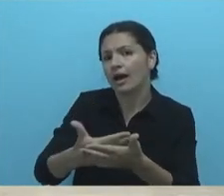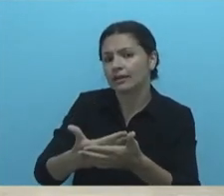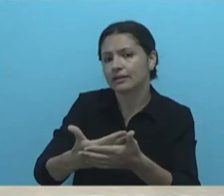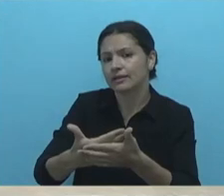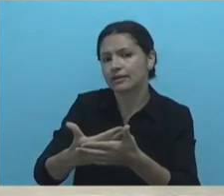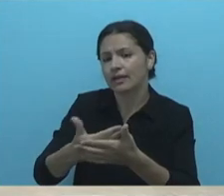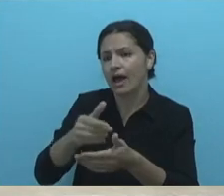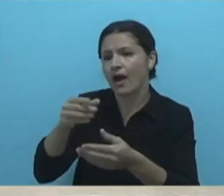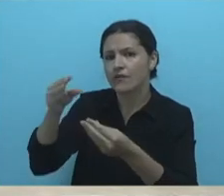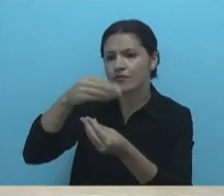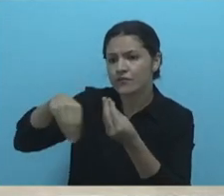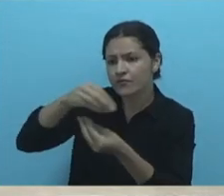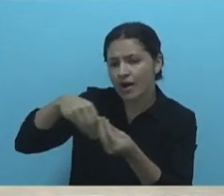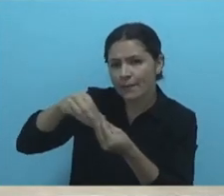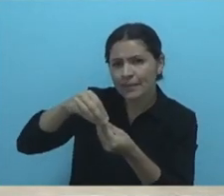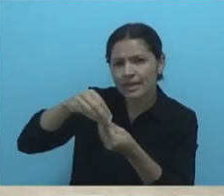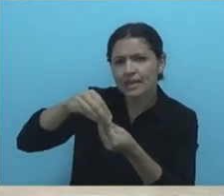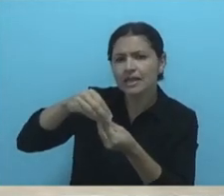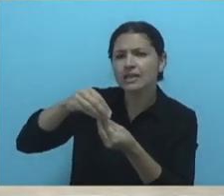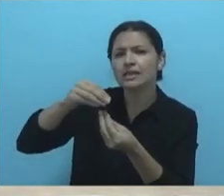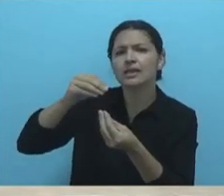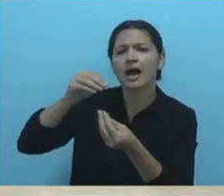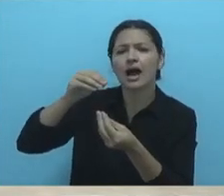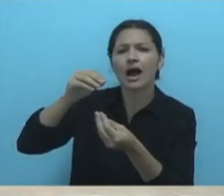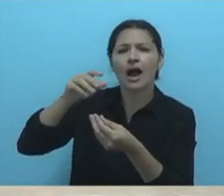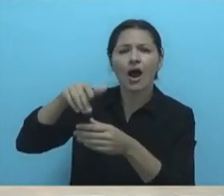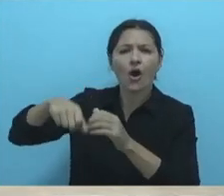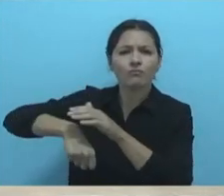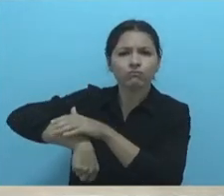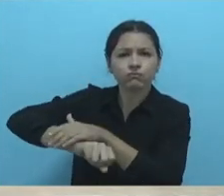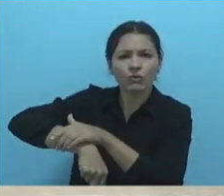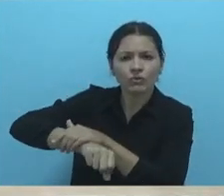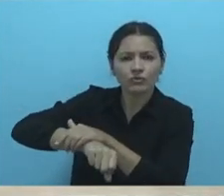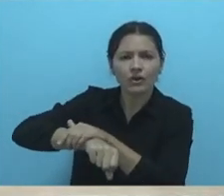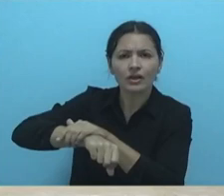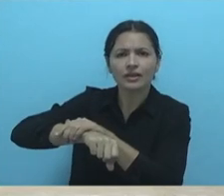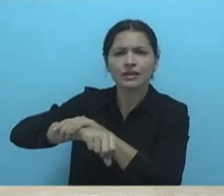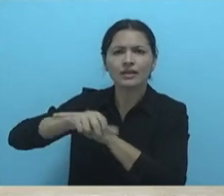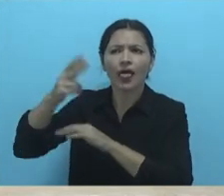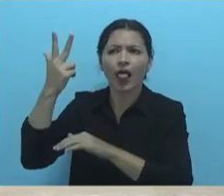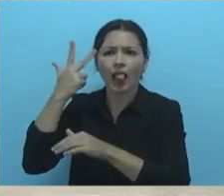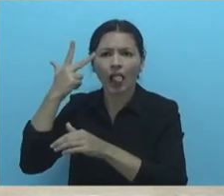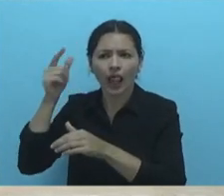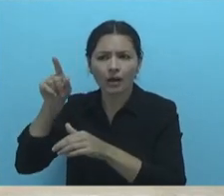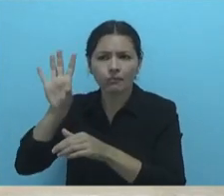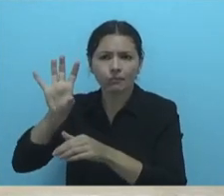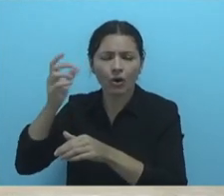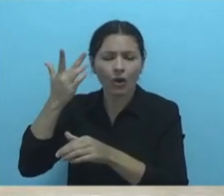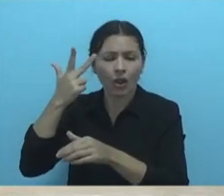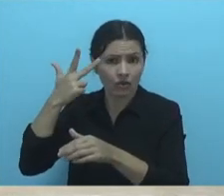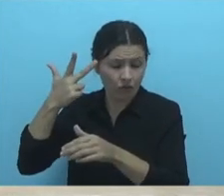fue amenazada la familia de Leonel Messi para que se convocará a la junta de seguridad